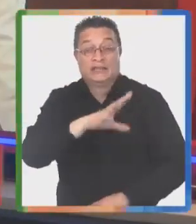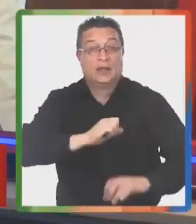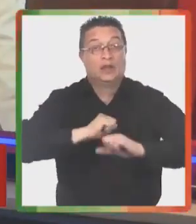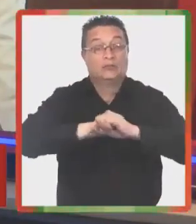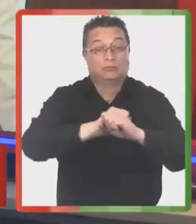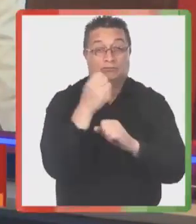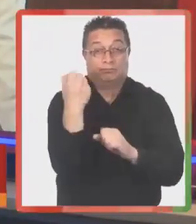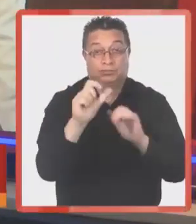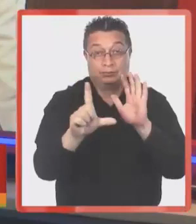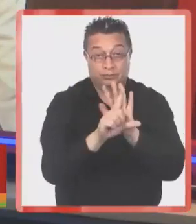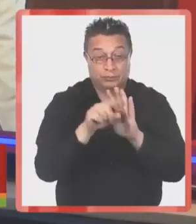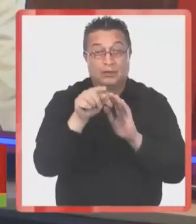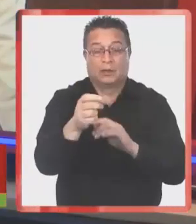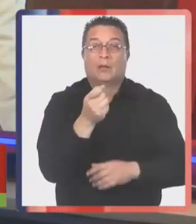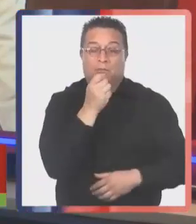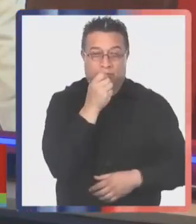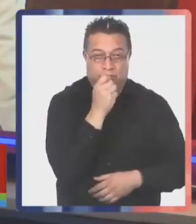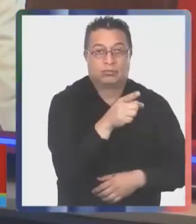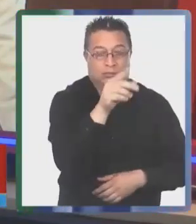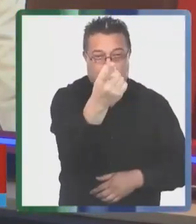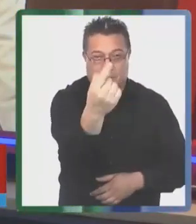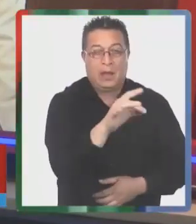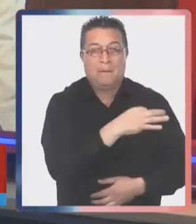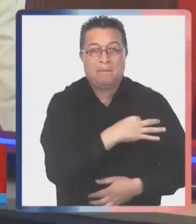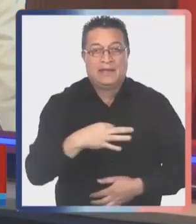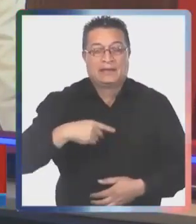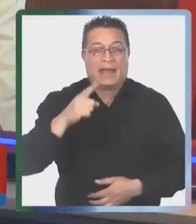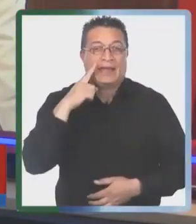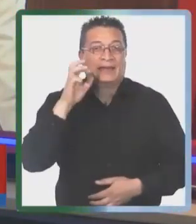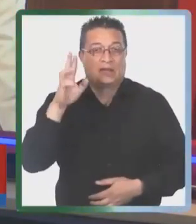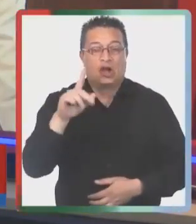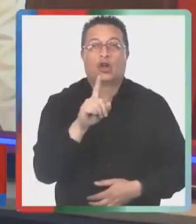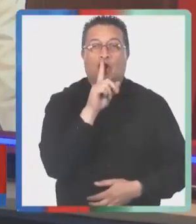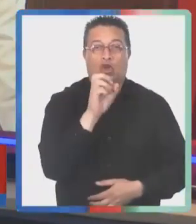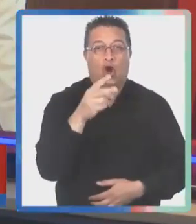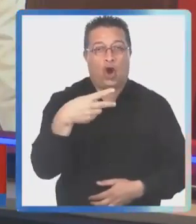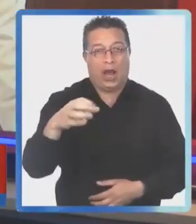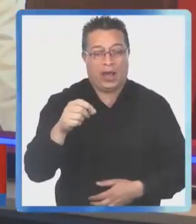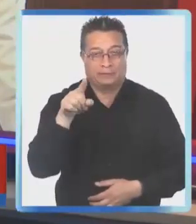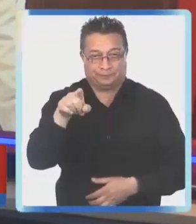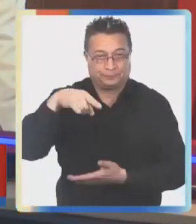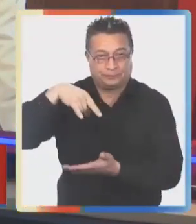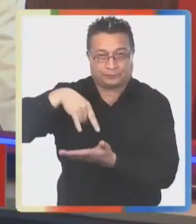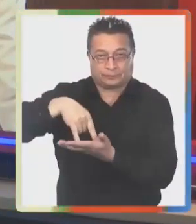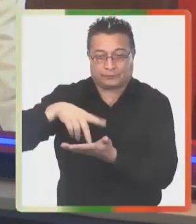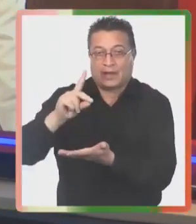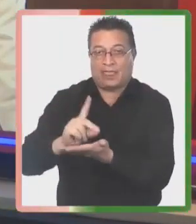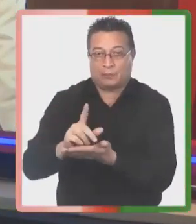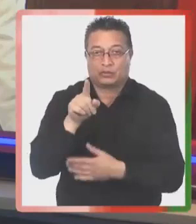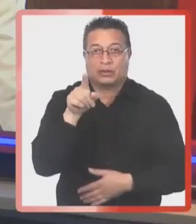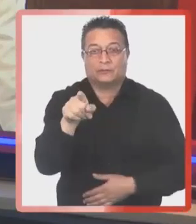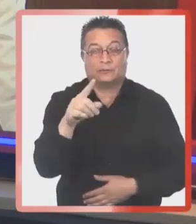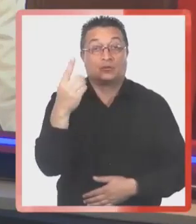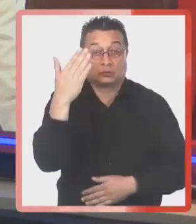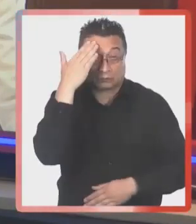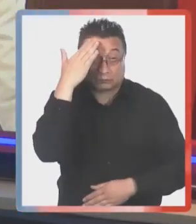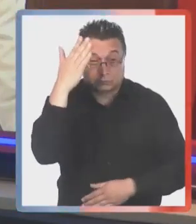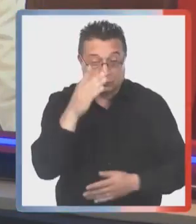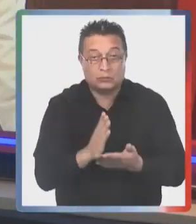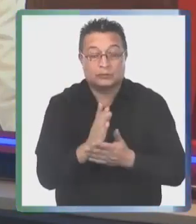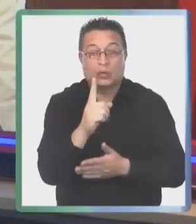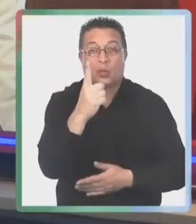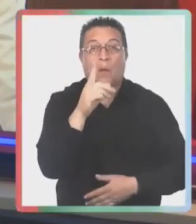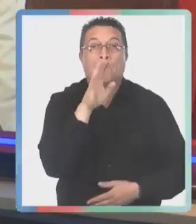del país y el combate a la delincuencia fueron parte de la interpelación a la ministra del Interior y Seguridad Pública, Carolina Toá, en la Cámara de Diputados.